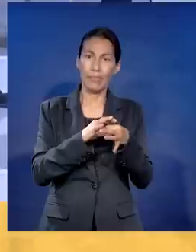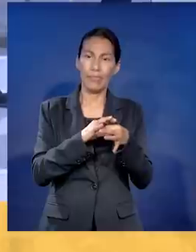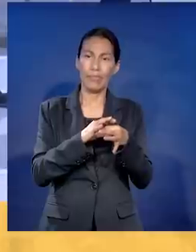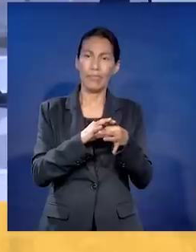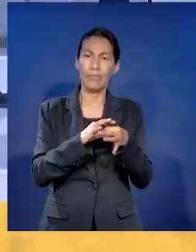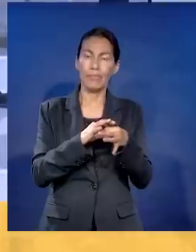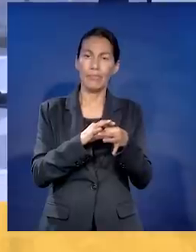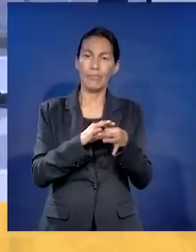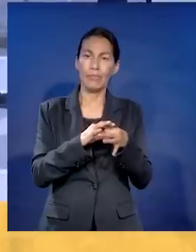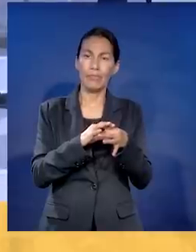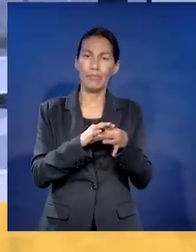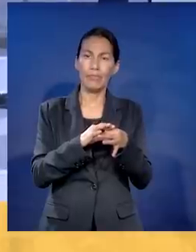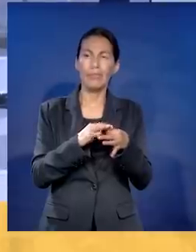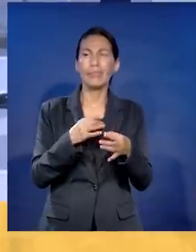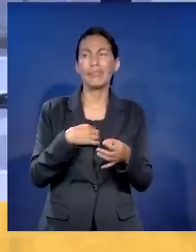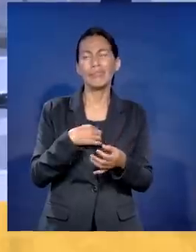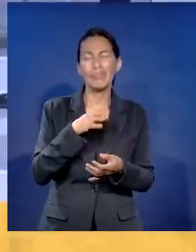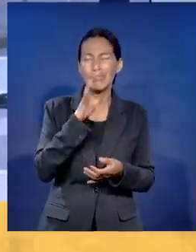sujeto